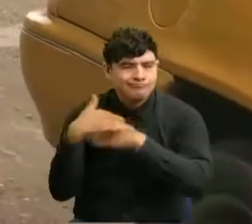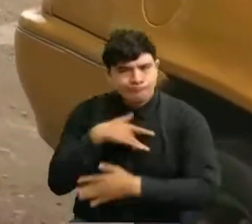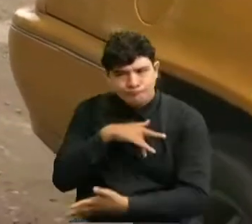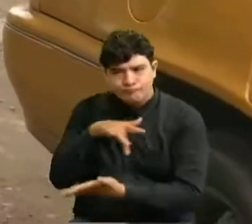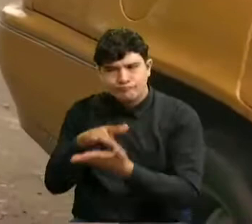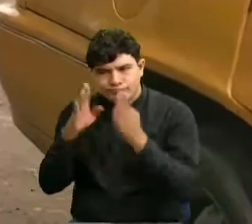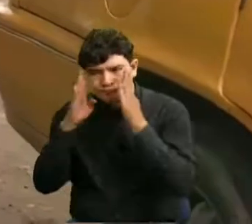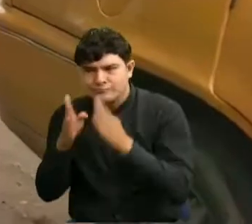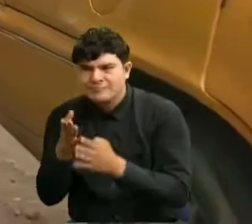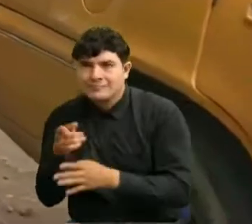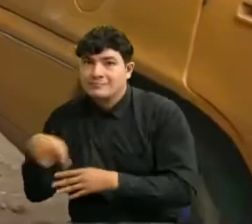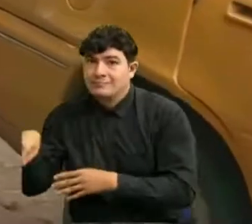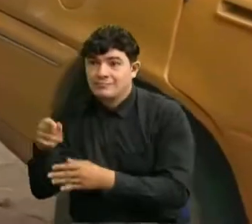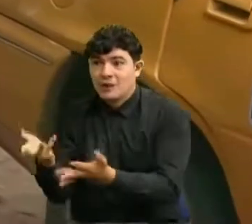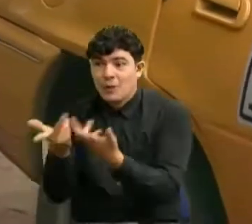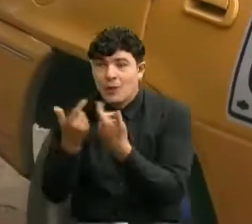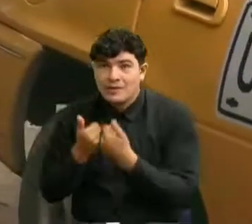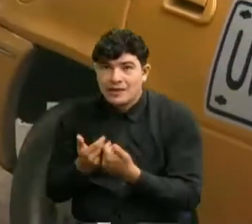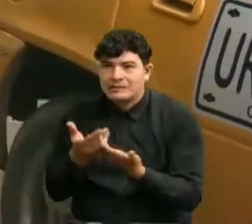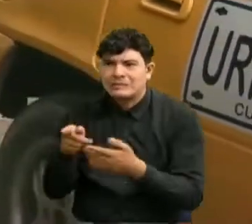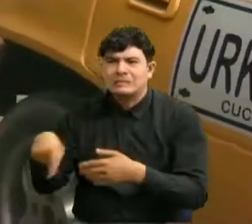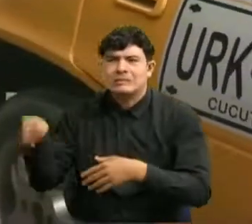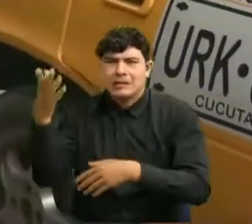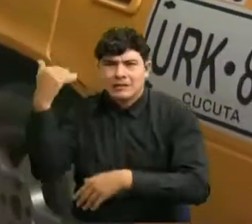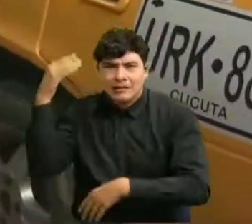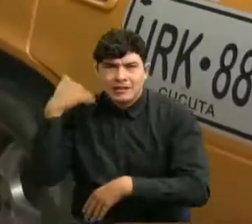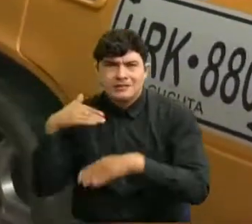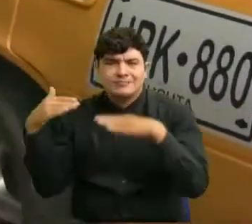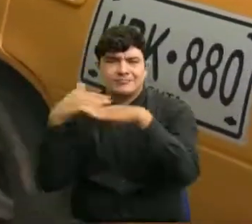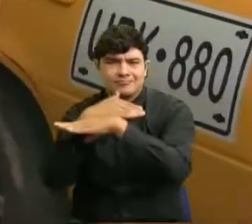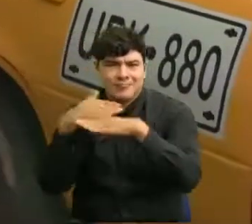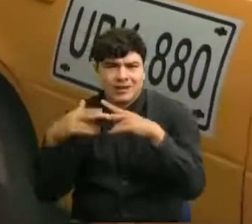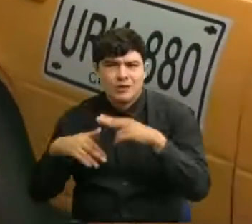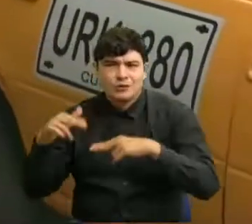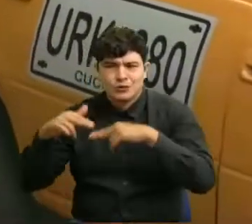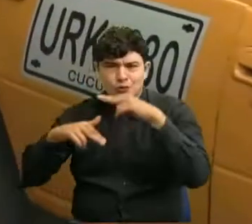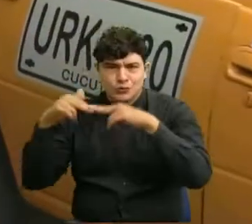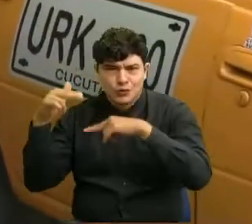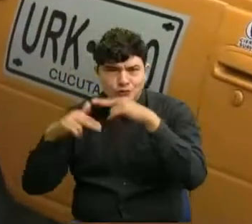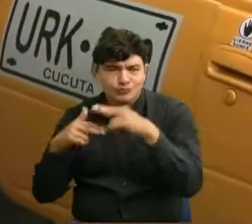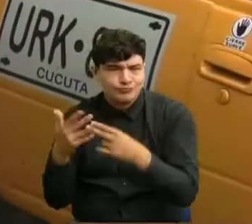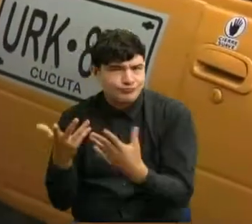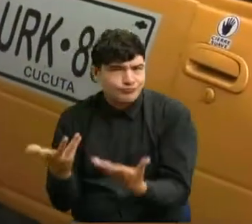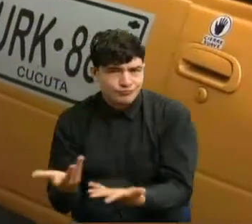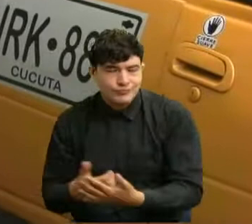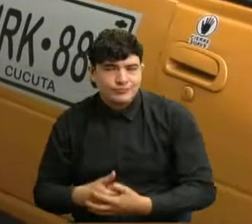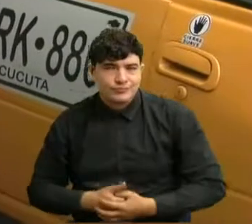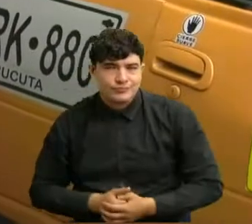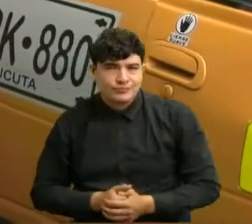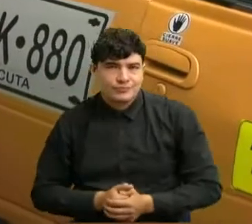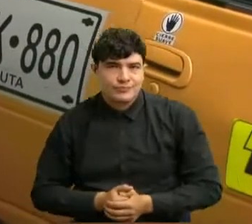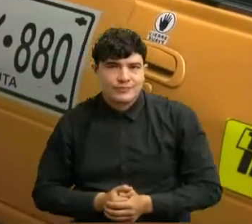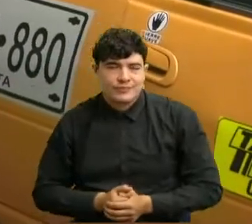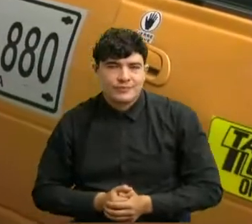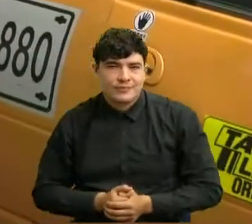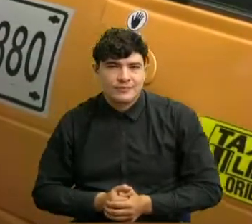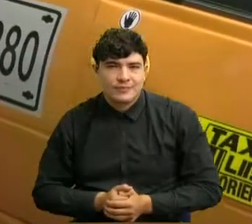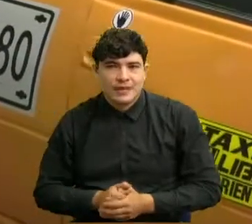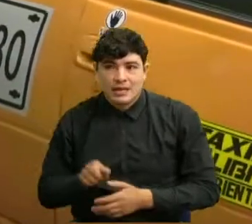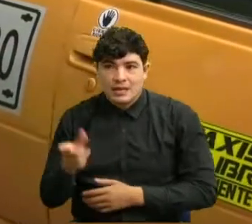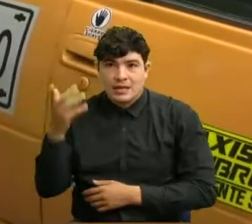se realizó una intervención, diferentes obras por parte de la empresa de acueducto en la ciudad de Cúcuta, la cual terminó sus obras. Sin embargo,